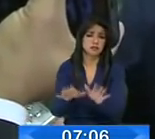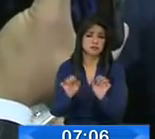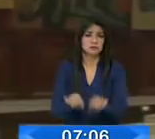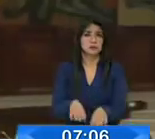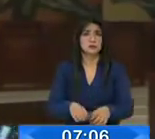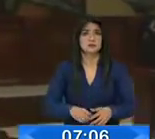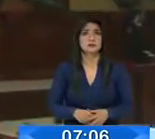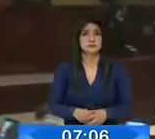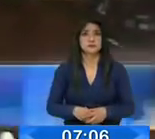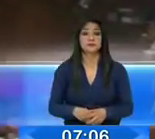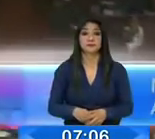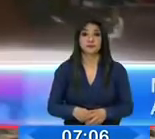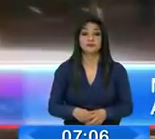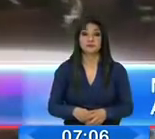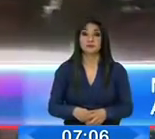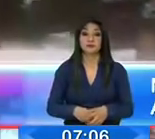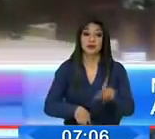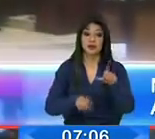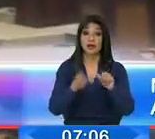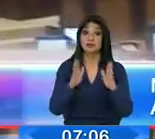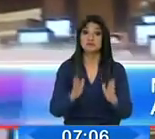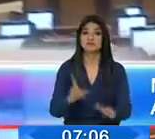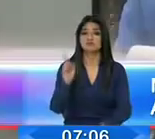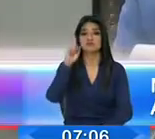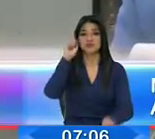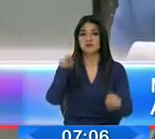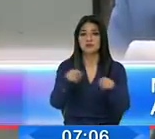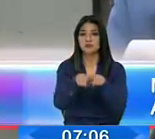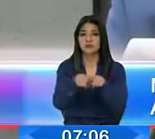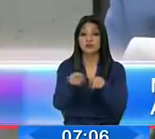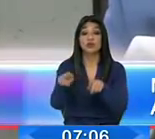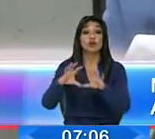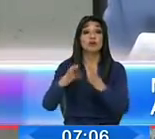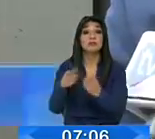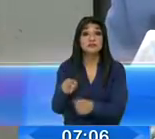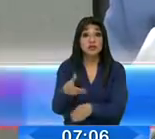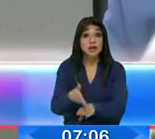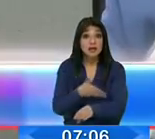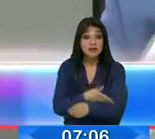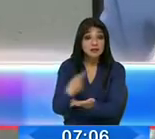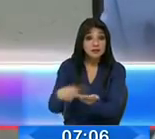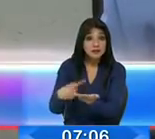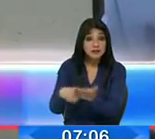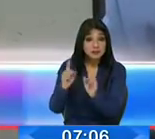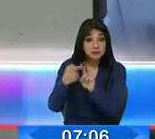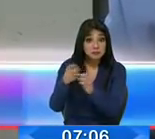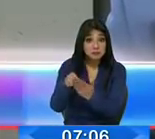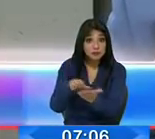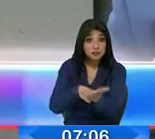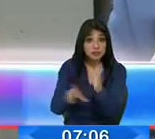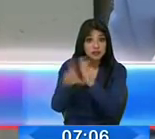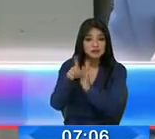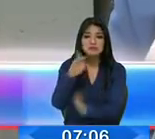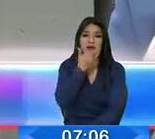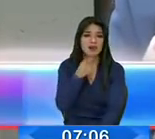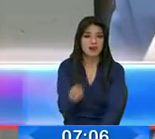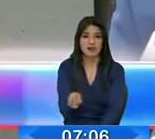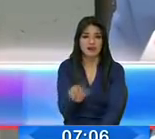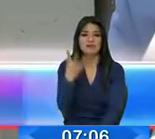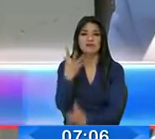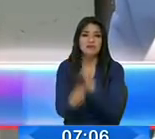comisión. Pero varios legisladores no concuerdan con esto. Esta comisión manejó mal el primer proyecto de ley, que hubieron